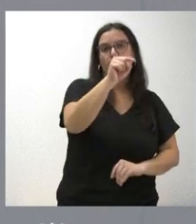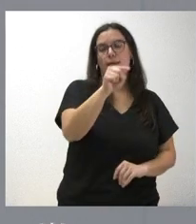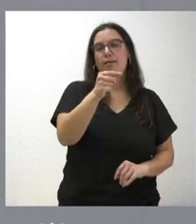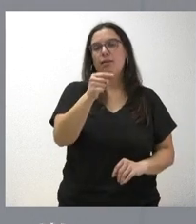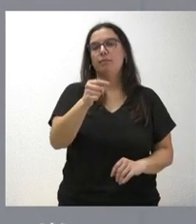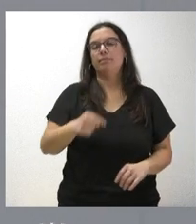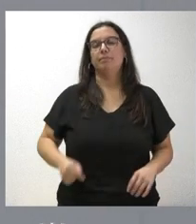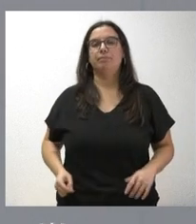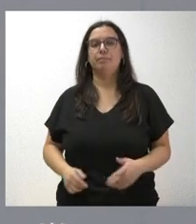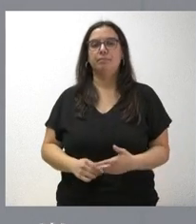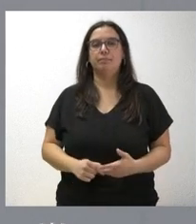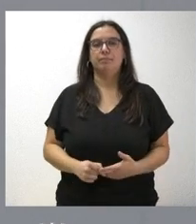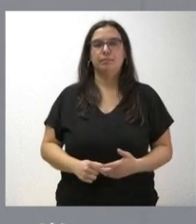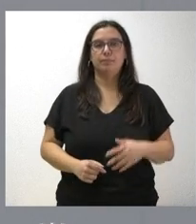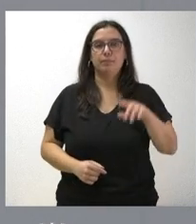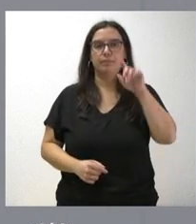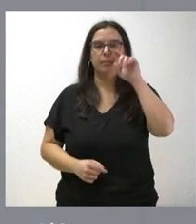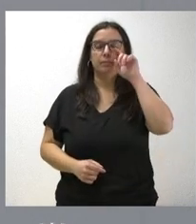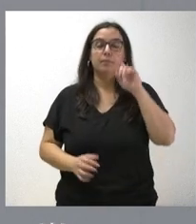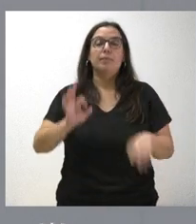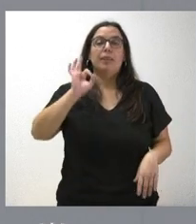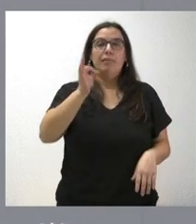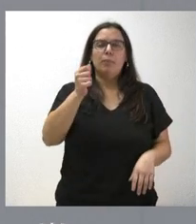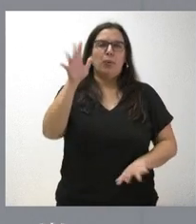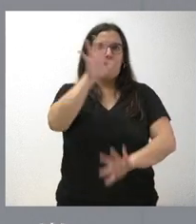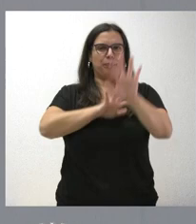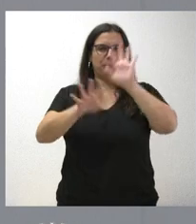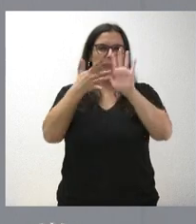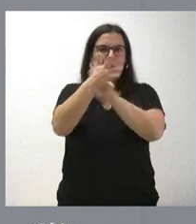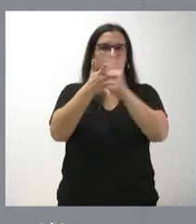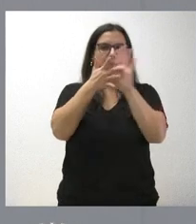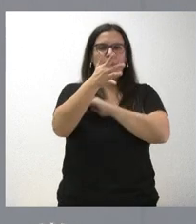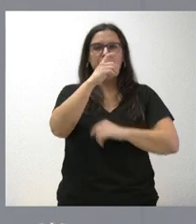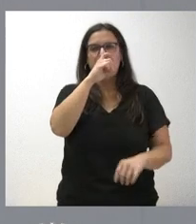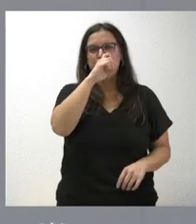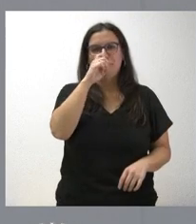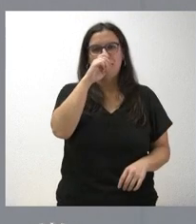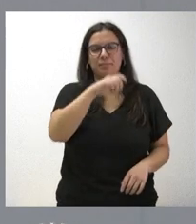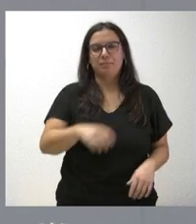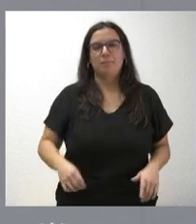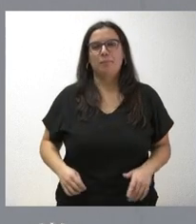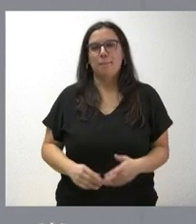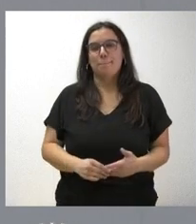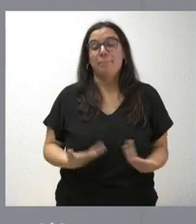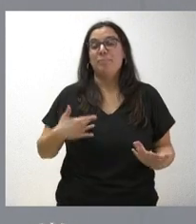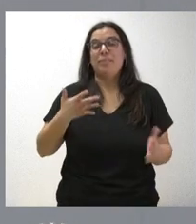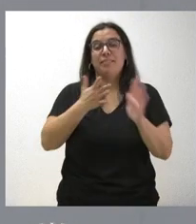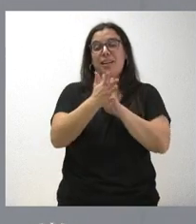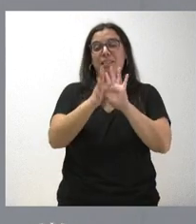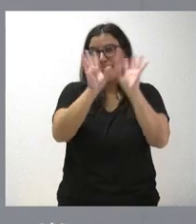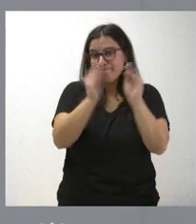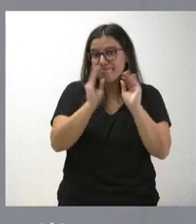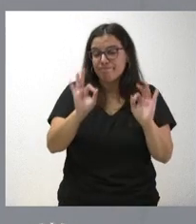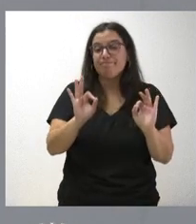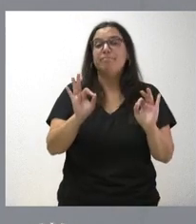de intervención Es verdad que resulta un poco compleja la explicación pero lo que se trata En definitiva es que